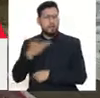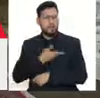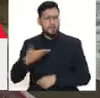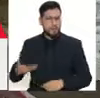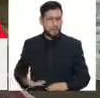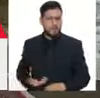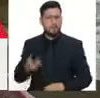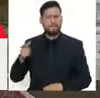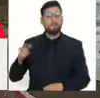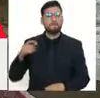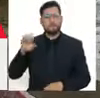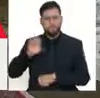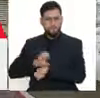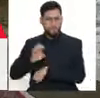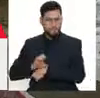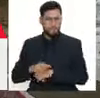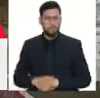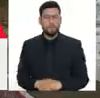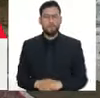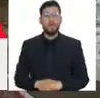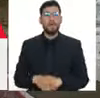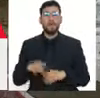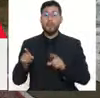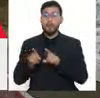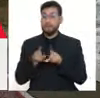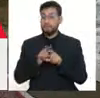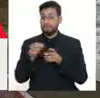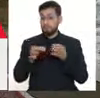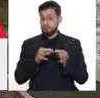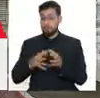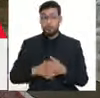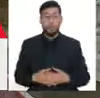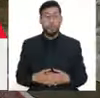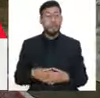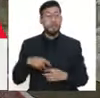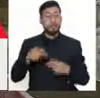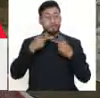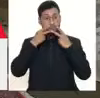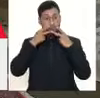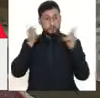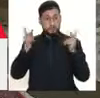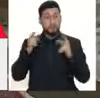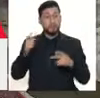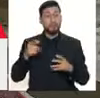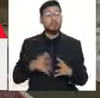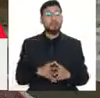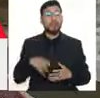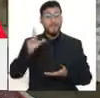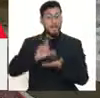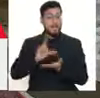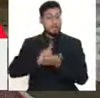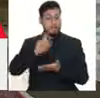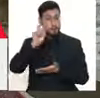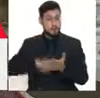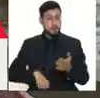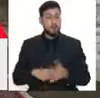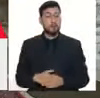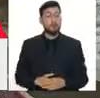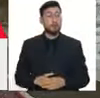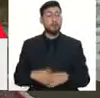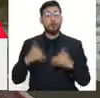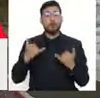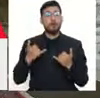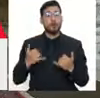presidente del Ecuador. También ha dado a conocer que a través de la declaración presidencial de Lima se va a